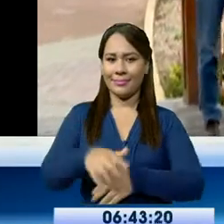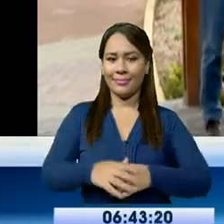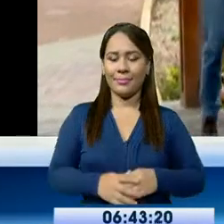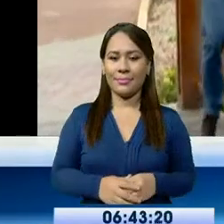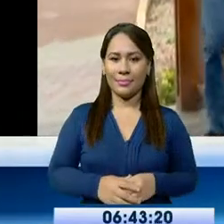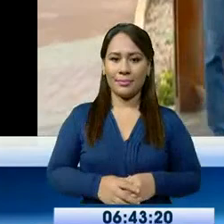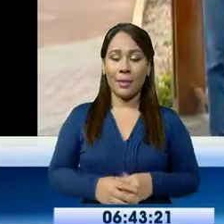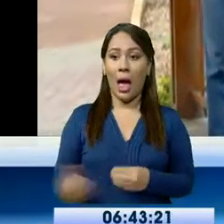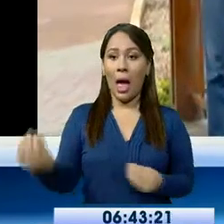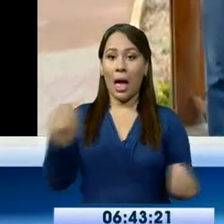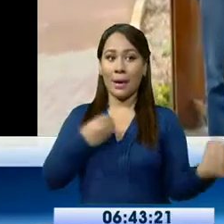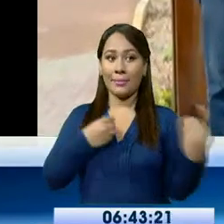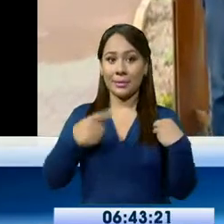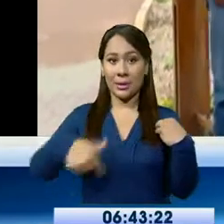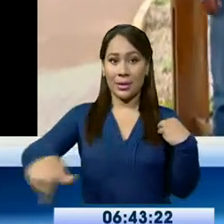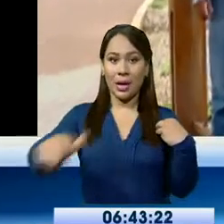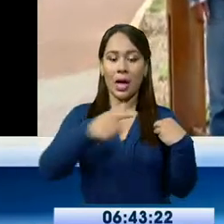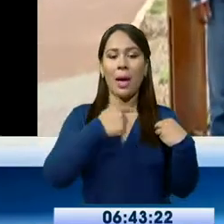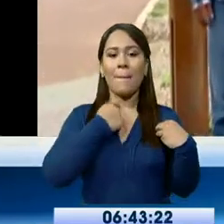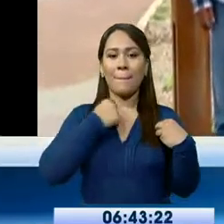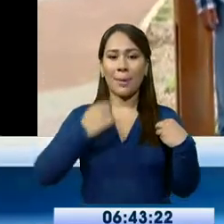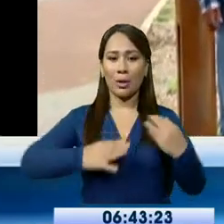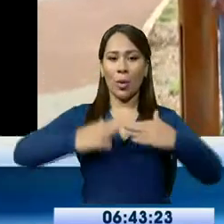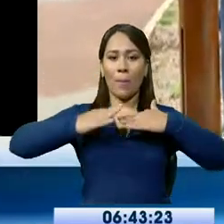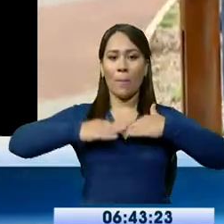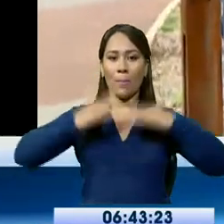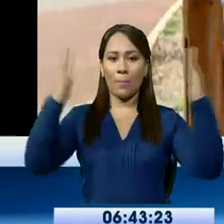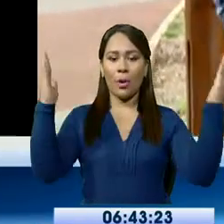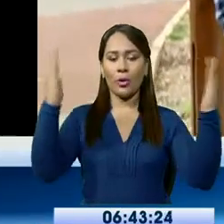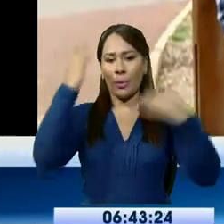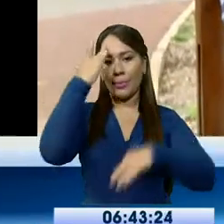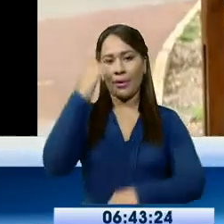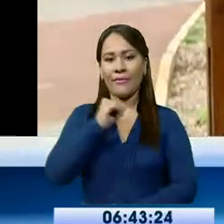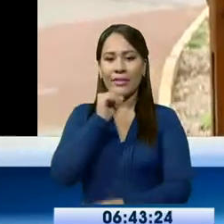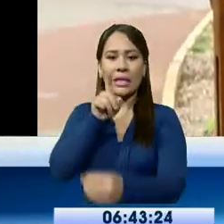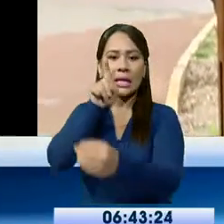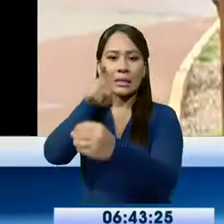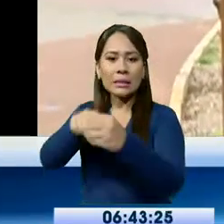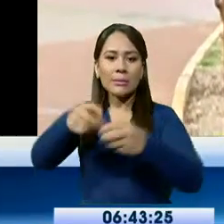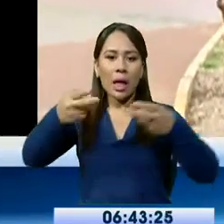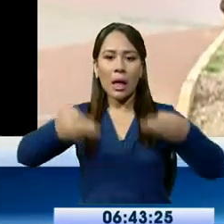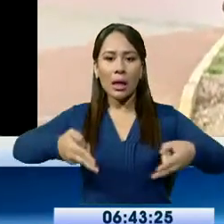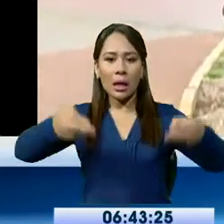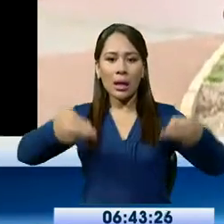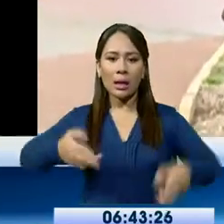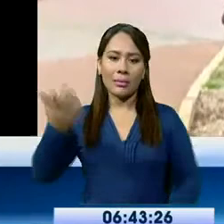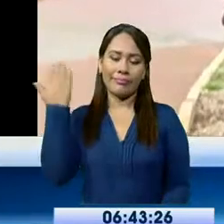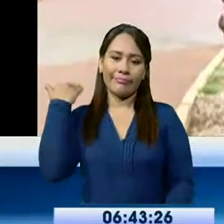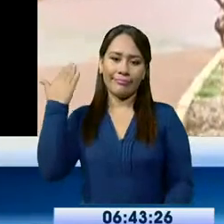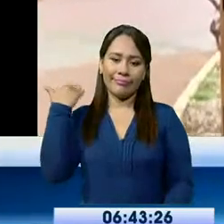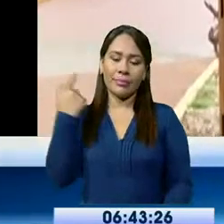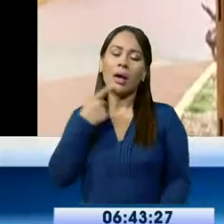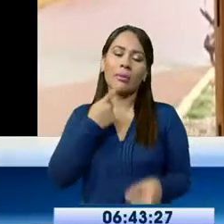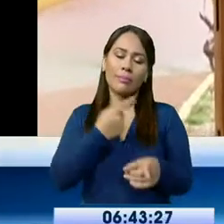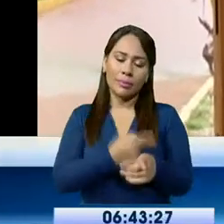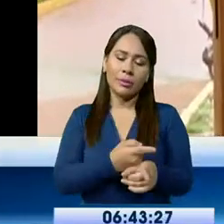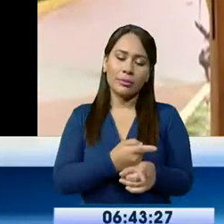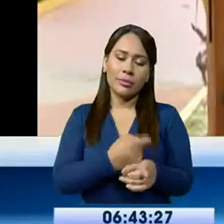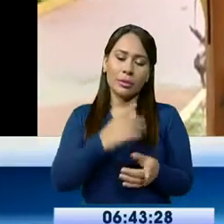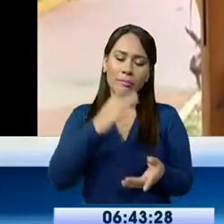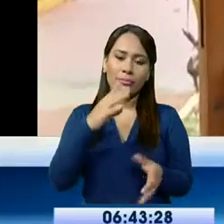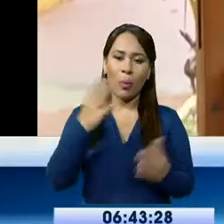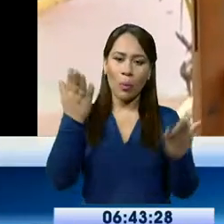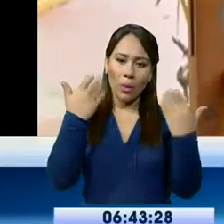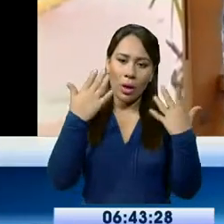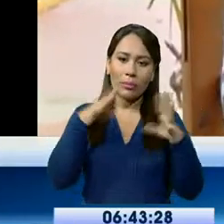Según información, se dice que se perdió el puerto de Manglar Alto porque no estuvo inscrito en el sistema aduanero de ese entonces. Entonces se fue absorbido por